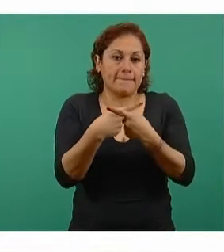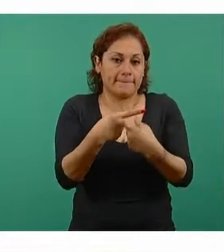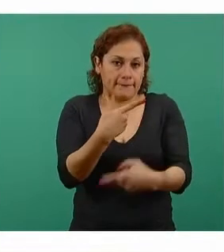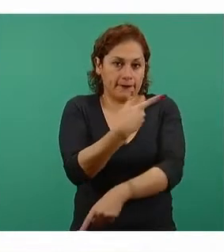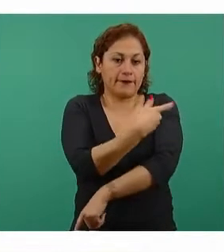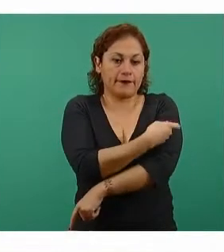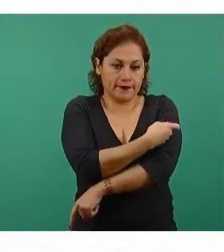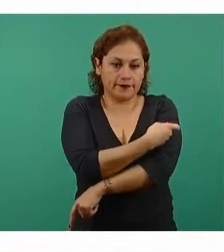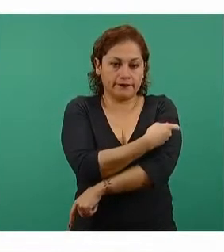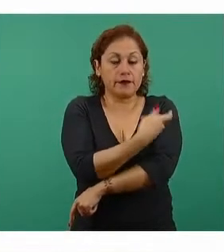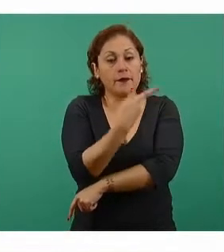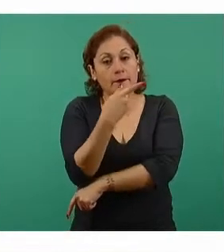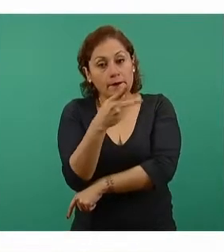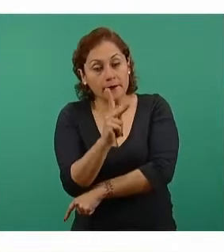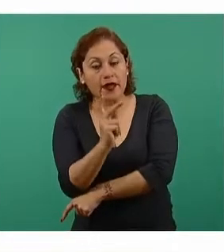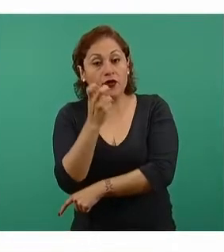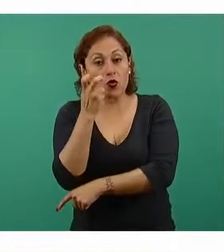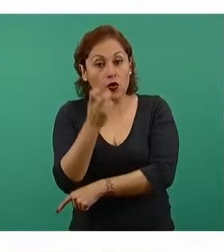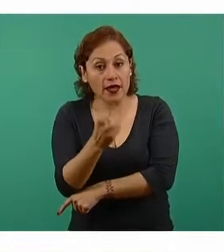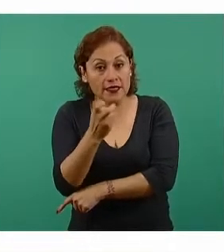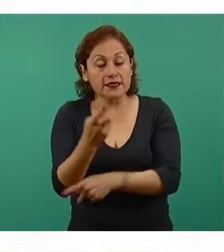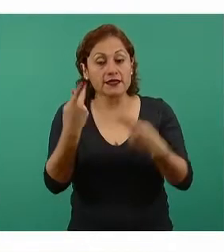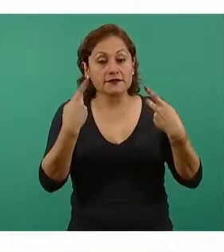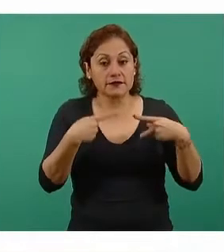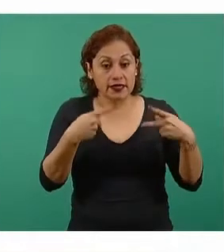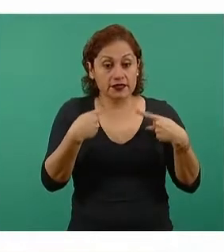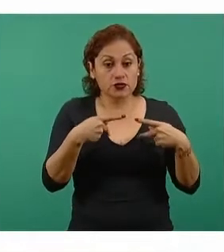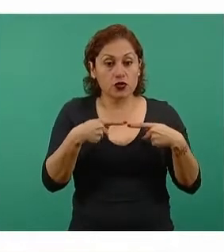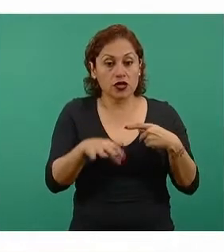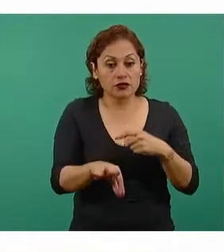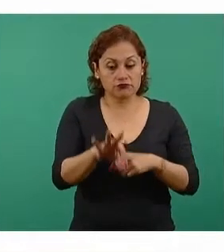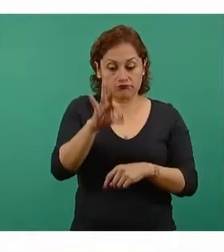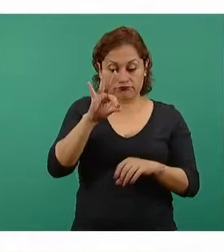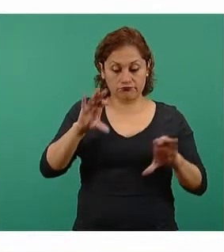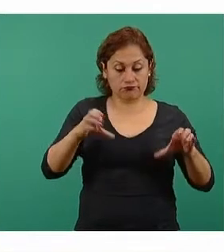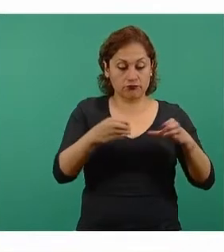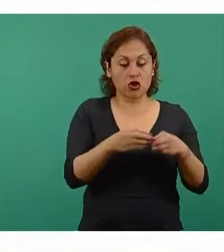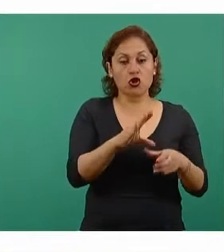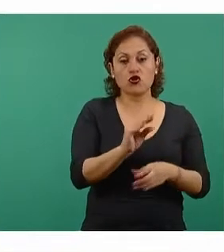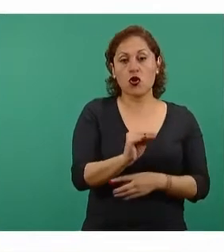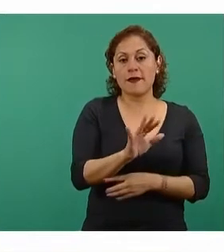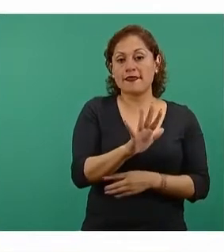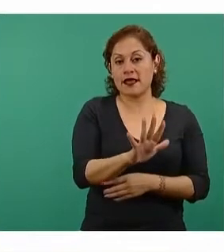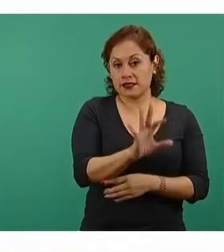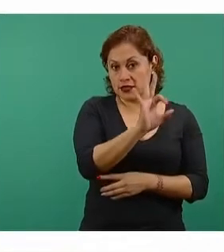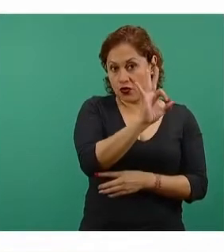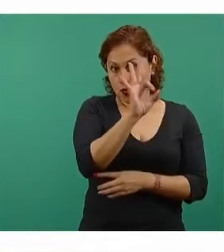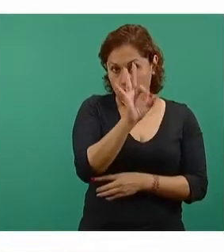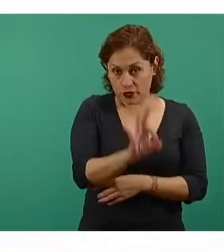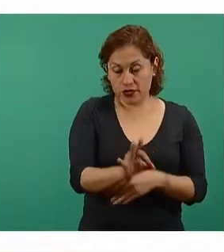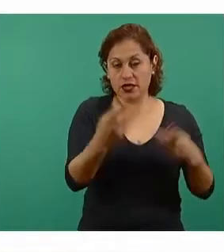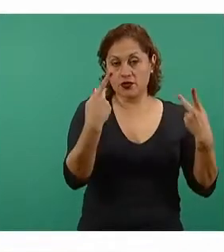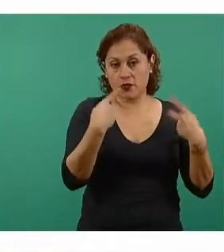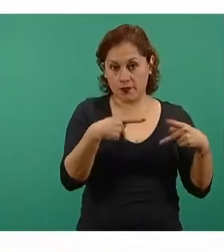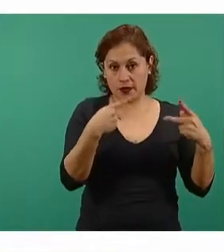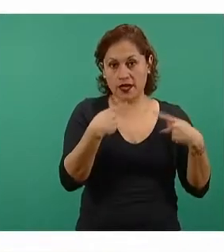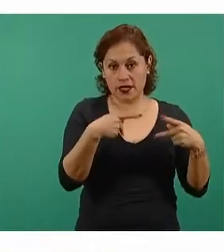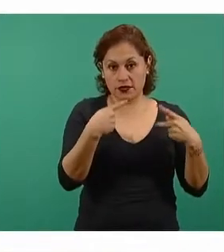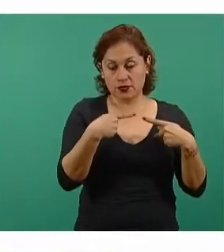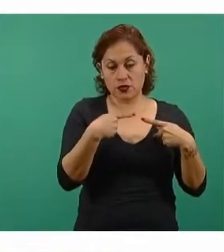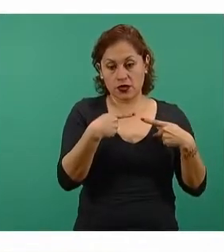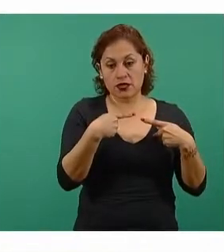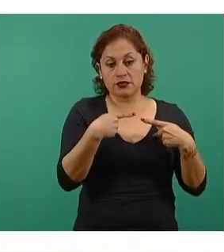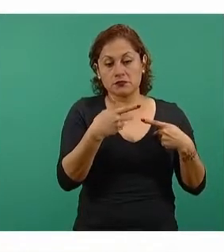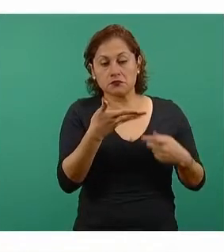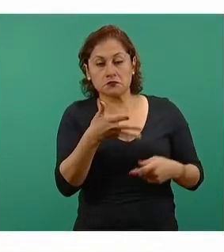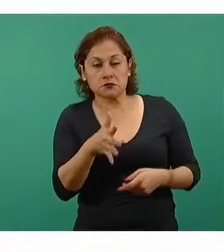estos 12,242 pues podemos identificar que 95 de los casos reportados, que esto equivale a